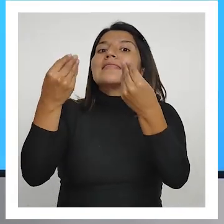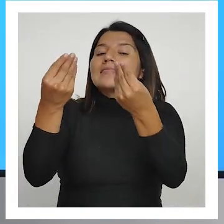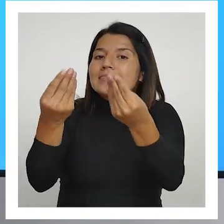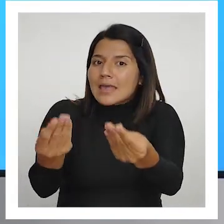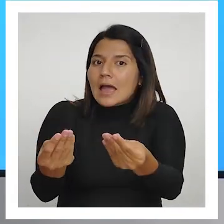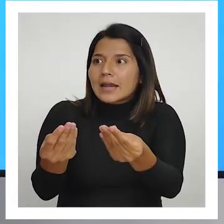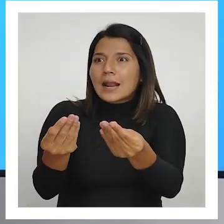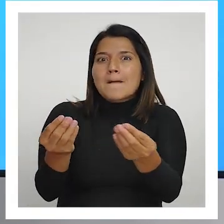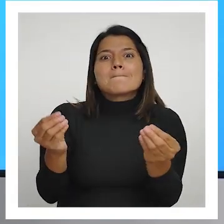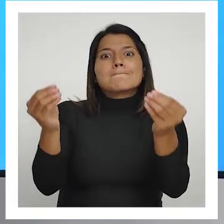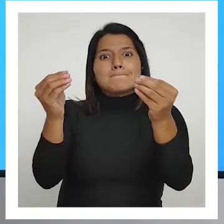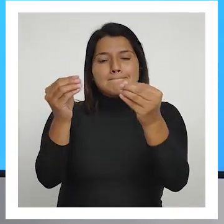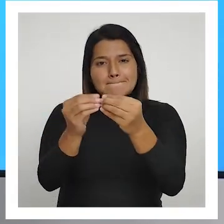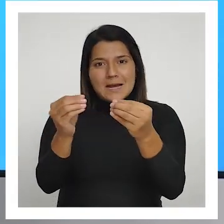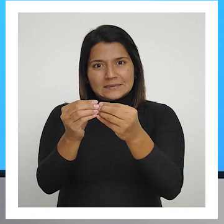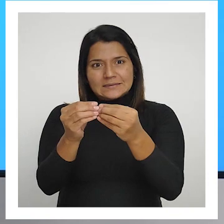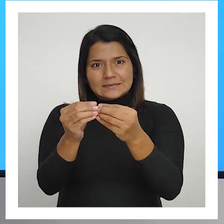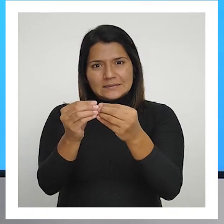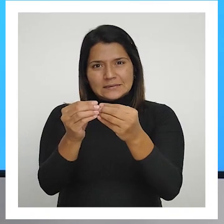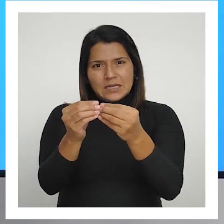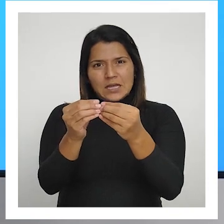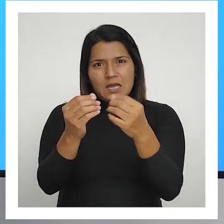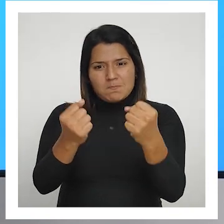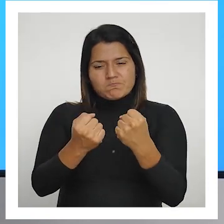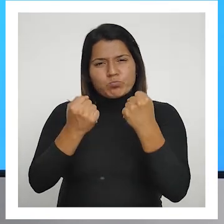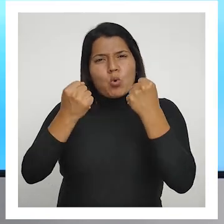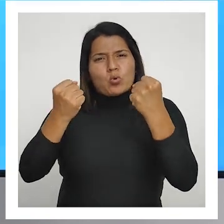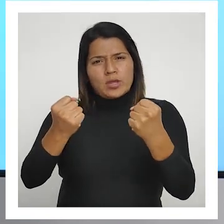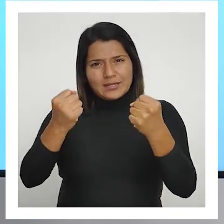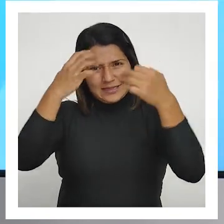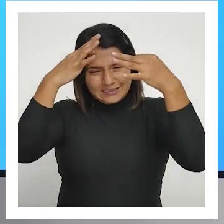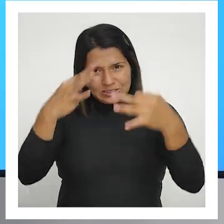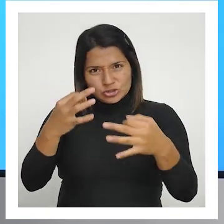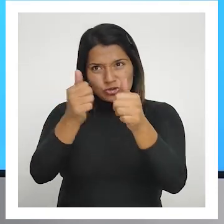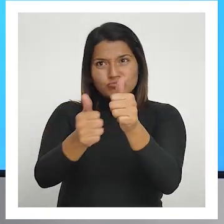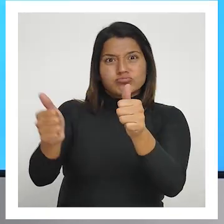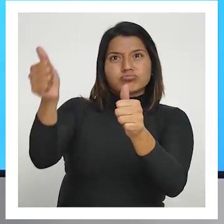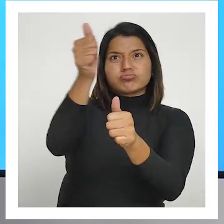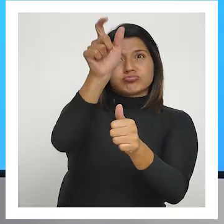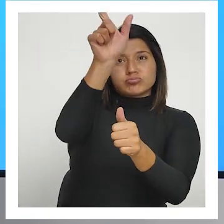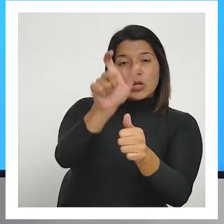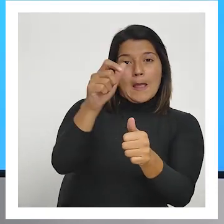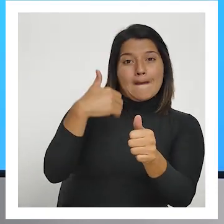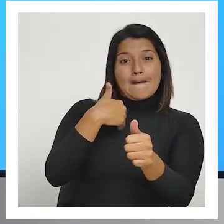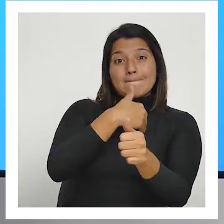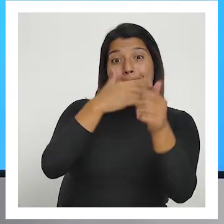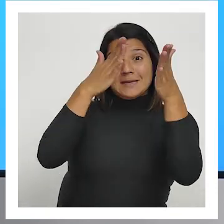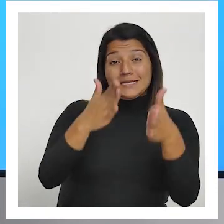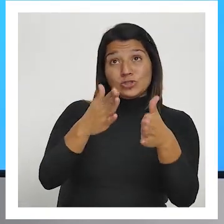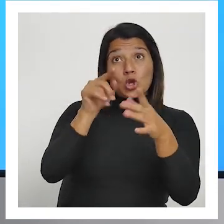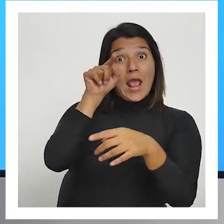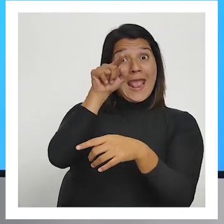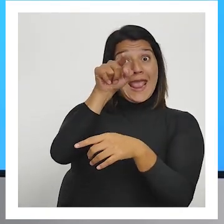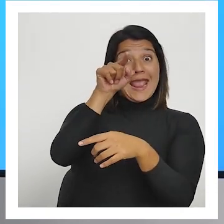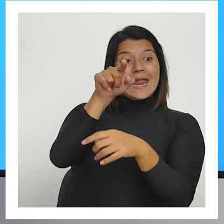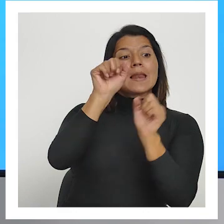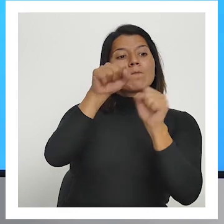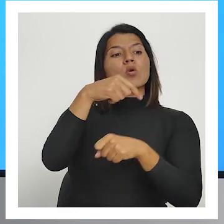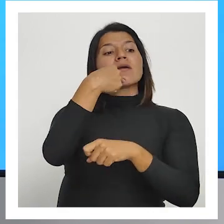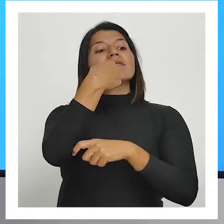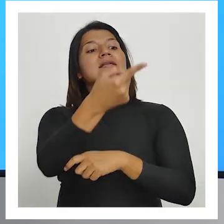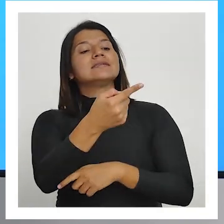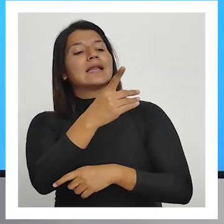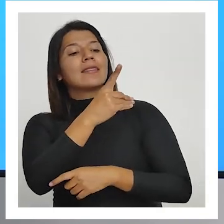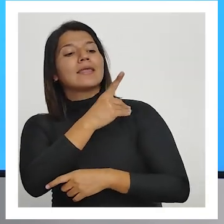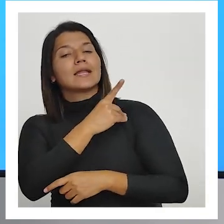fortaleza al jerarca para que le pueda decir a un directivo, le pueda decir a un gerente o a un